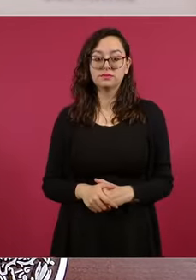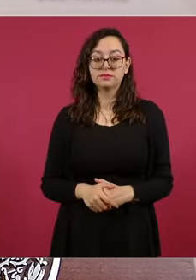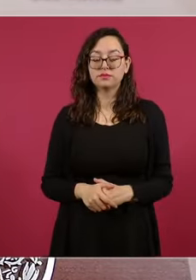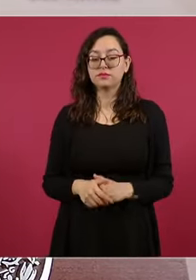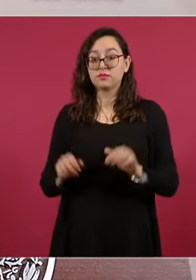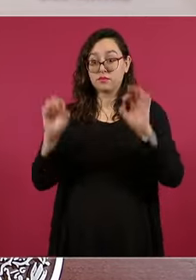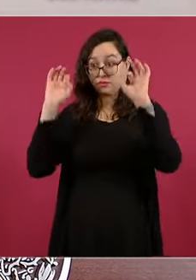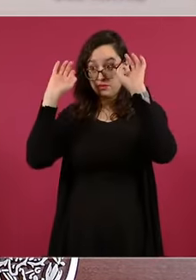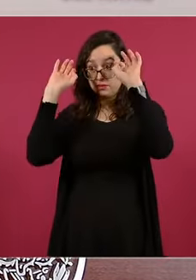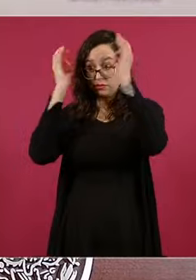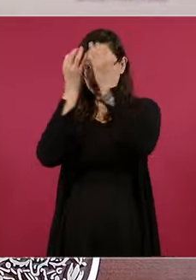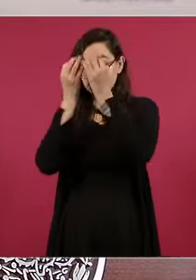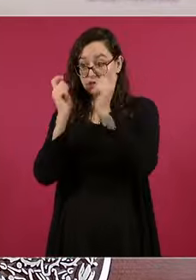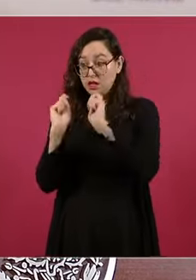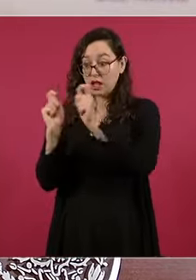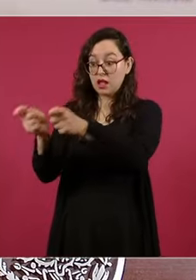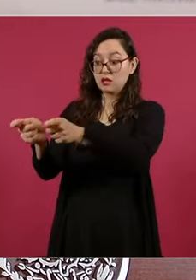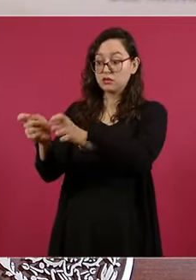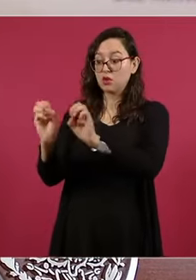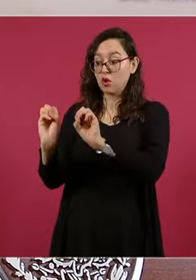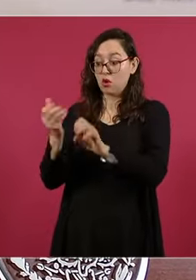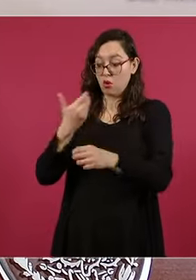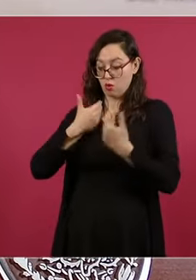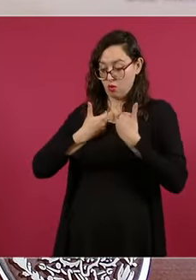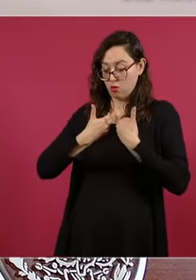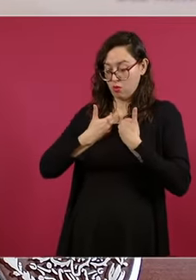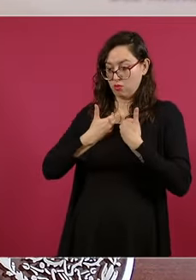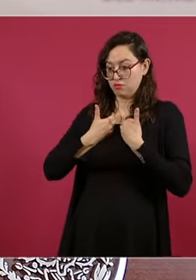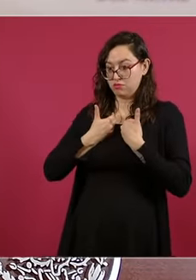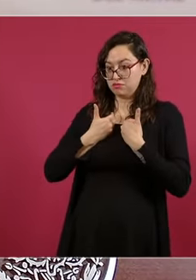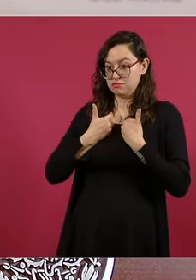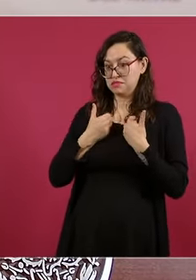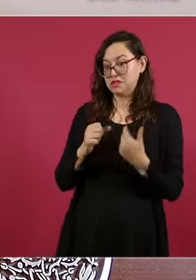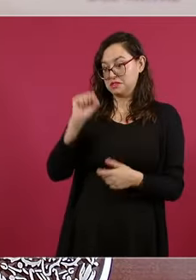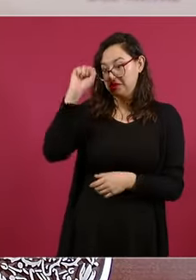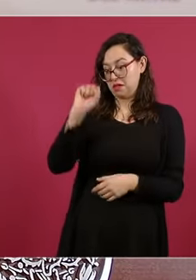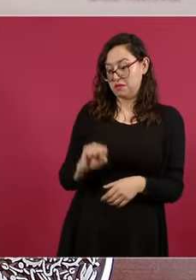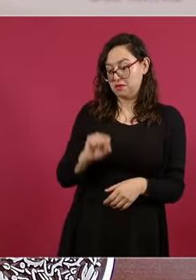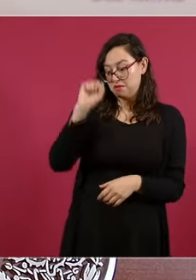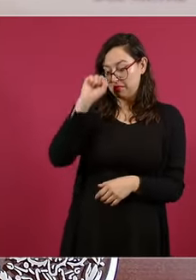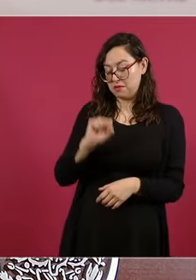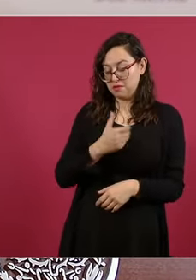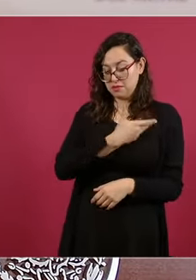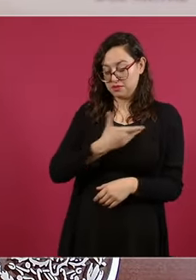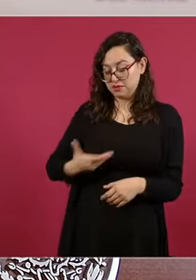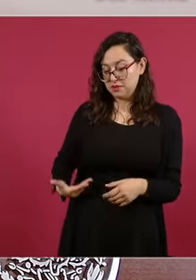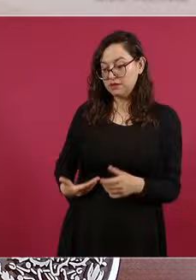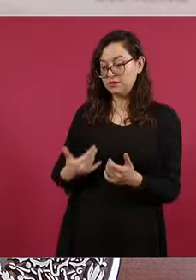la aduana o jugar con dominó los fines de semana con el presidente.